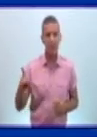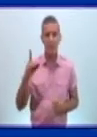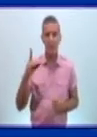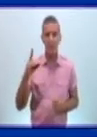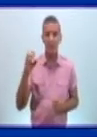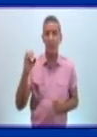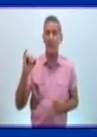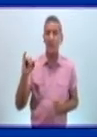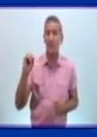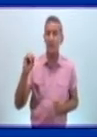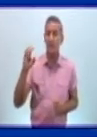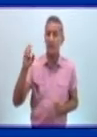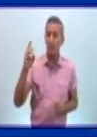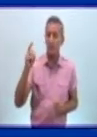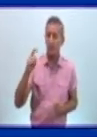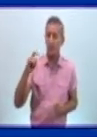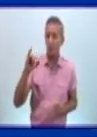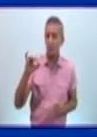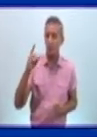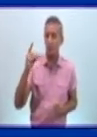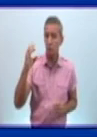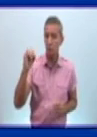las posibles respuestas de este ejercicio.